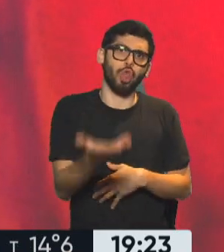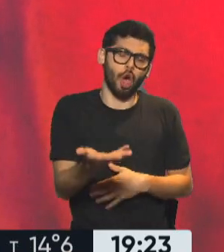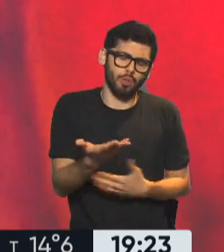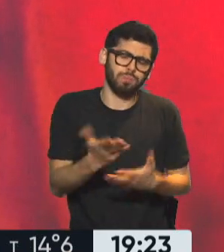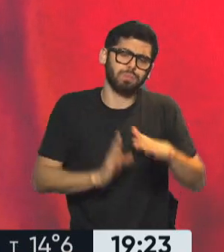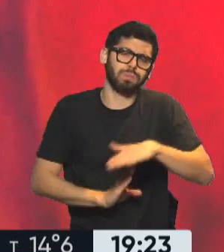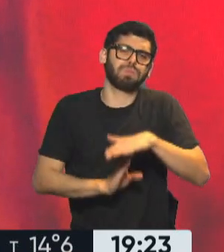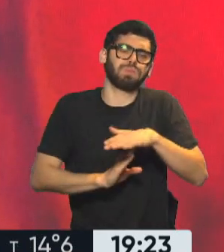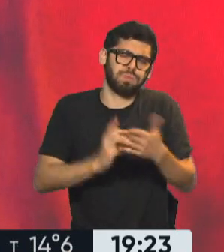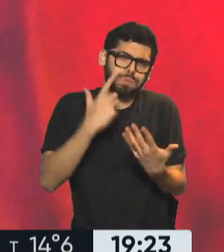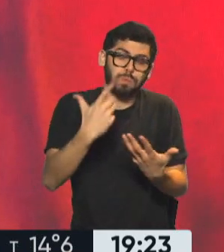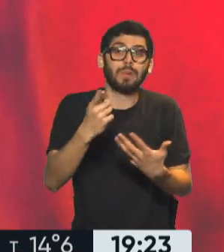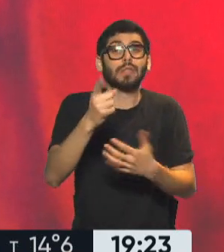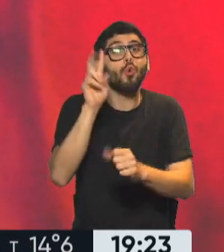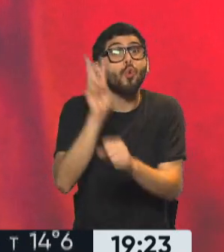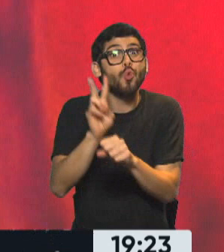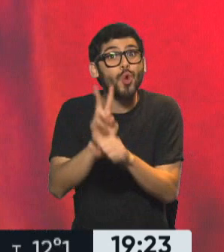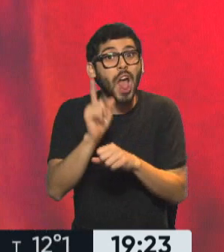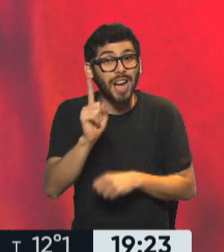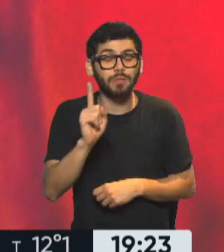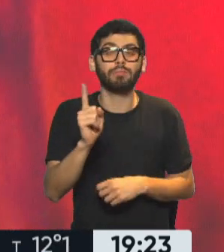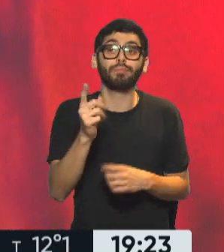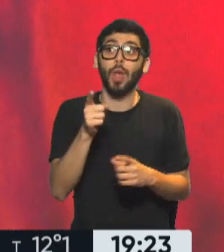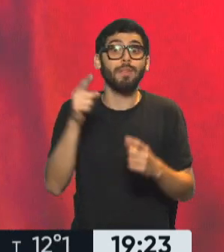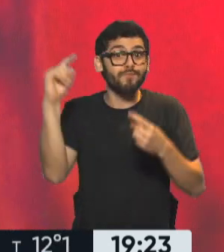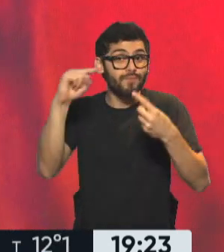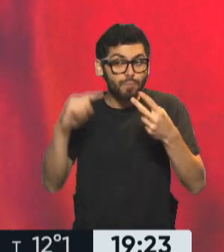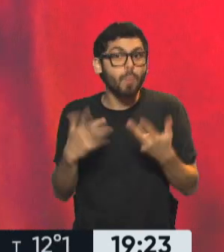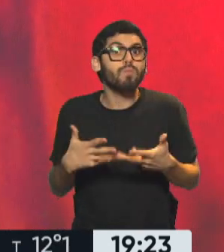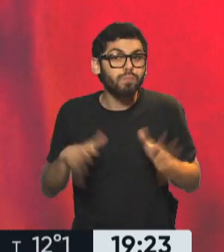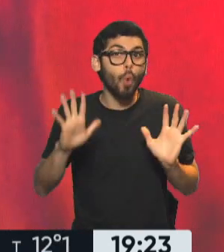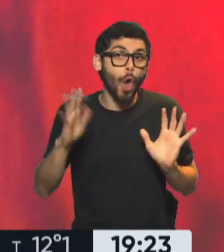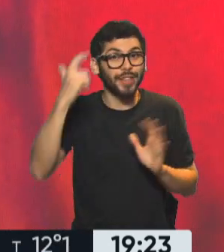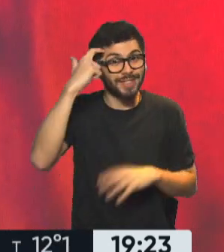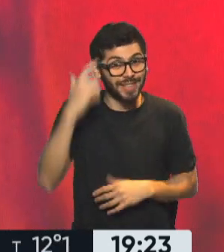para decirlo, ¿no? A cuidarse, porque estas cosas también pueden suceder con respecto a nuestro cerebro. Continuamos así.